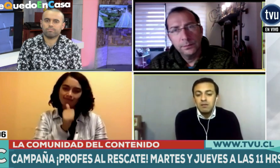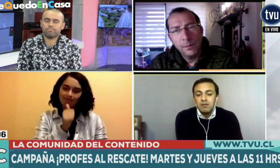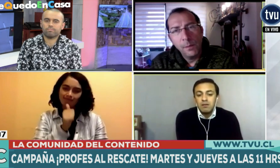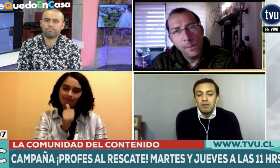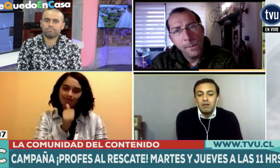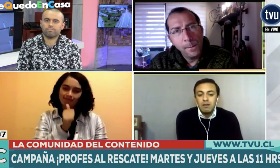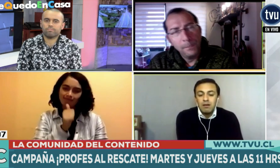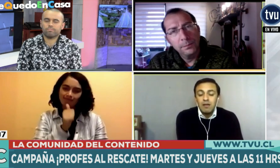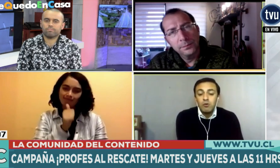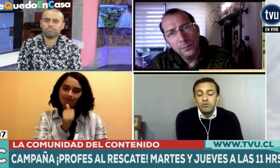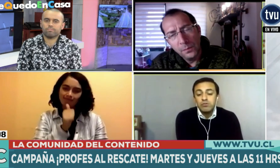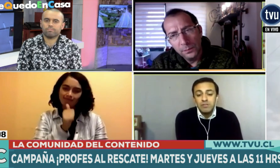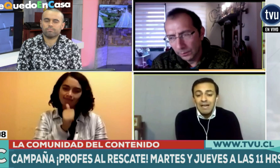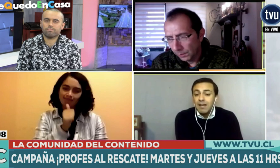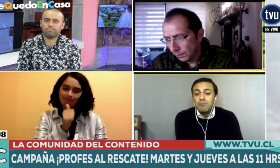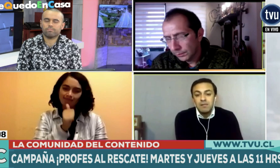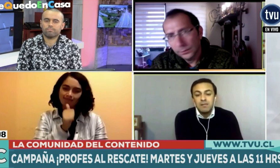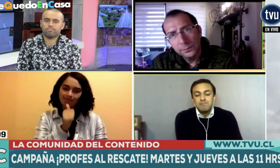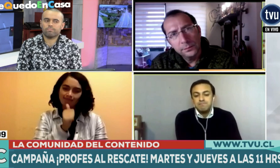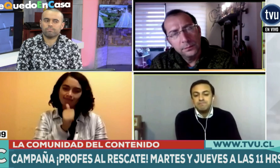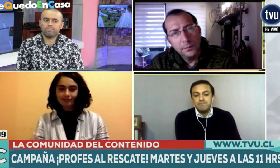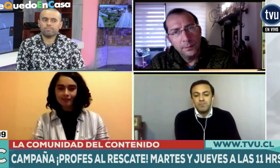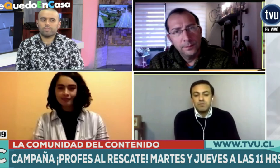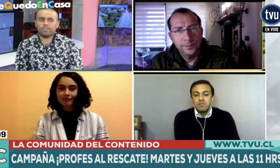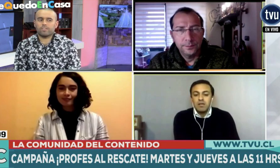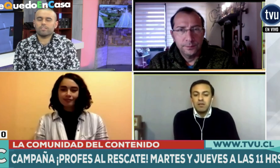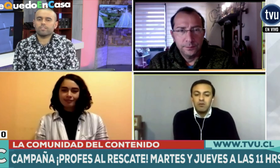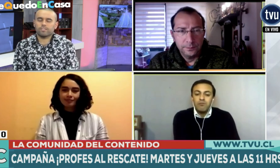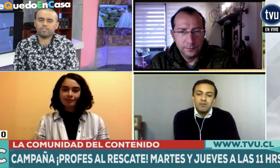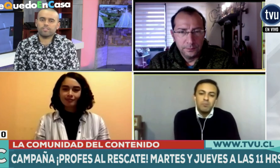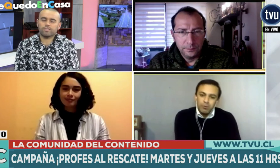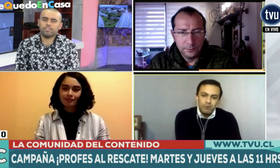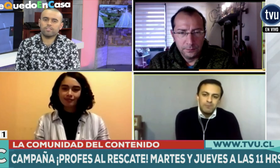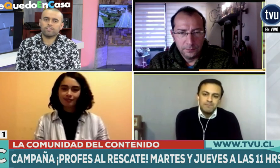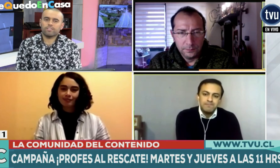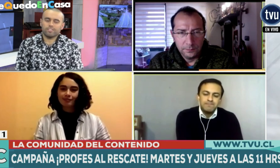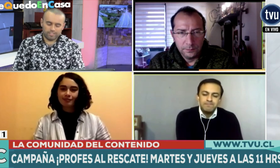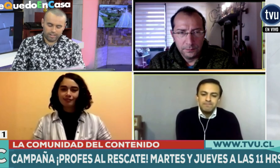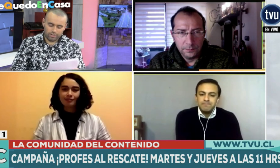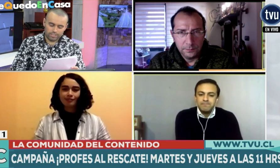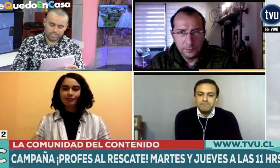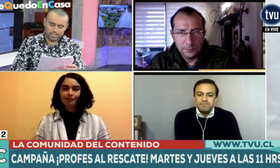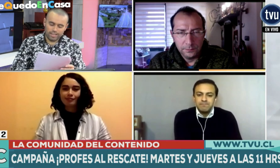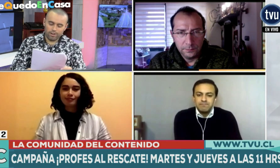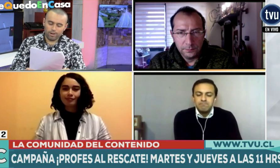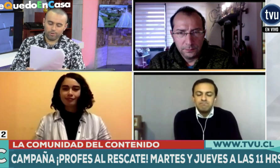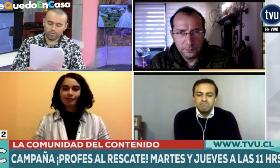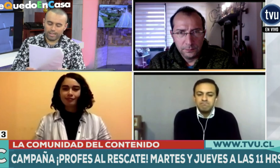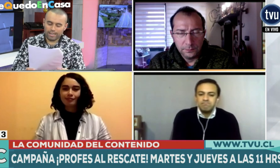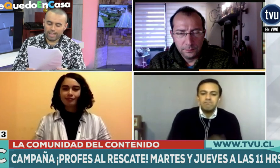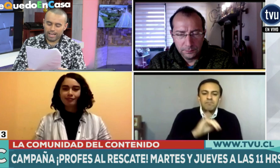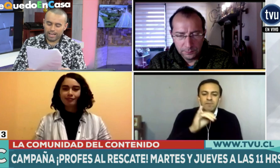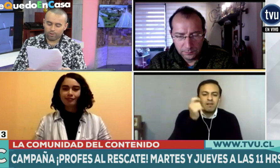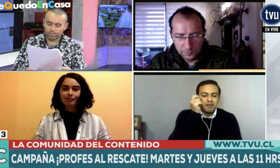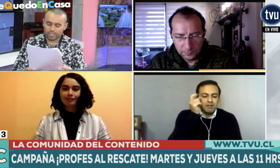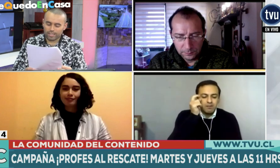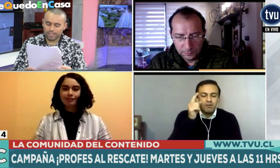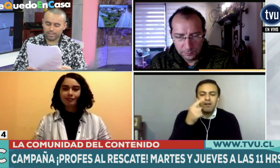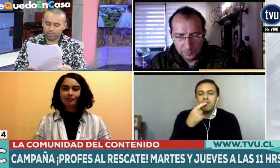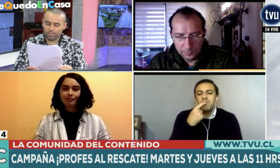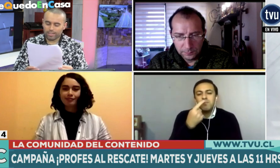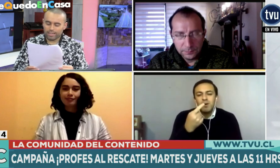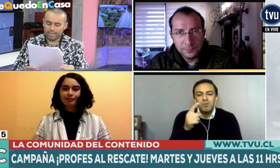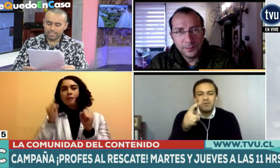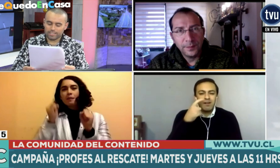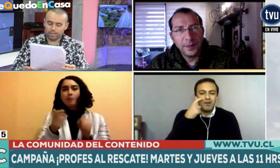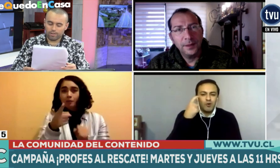permiten la inclusión total realmente. Entonces, nos falta un poco. Claro que sí. Y ahora preguntarle a José,